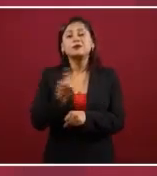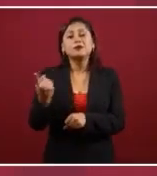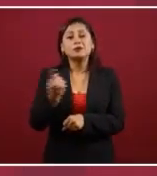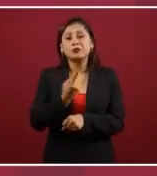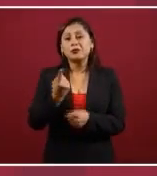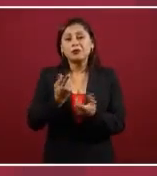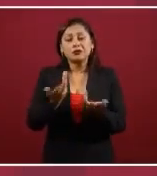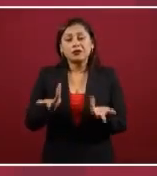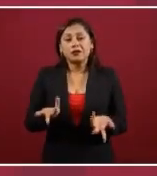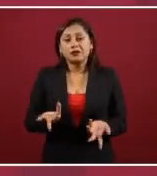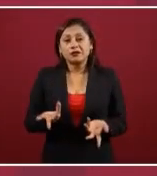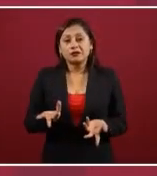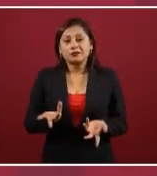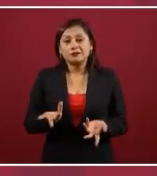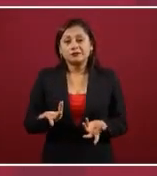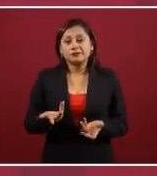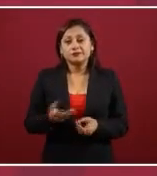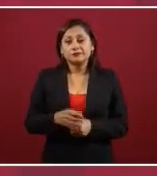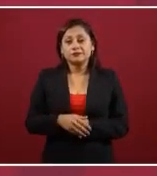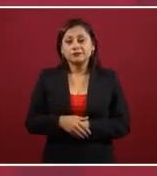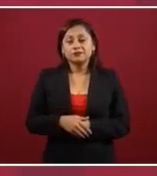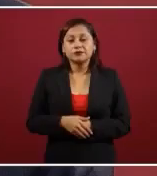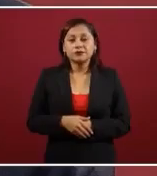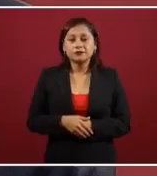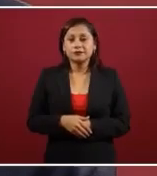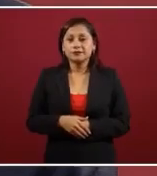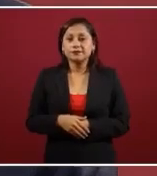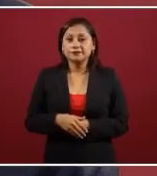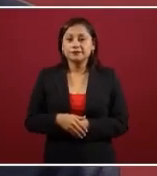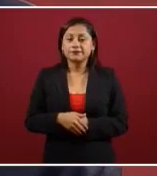bastante, bastante fraternos los mexicanos.